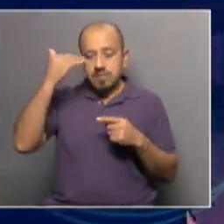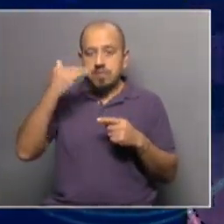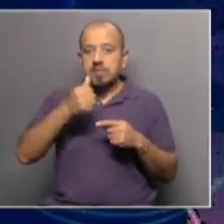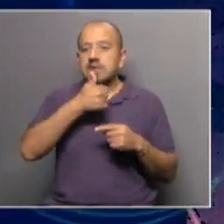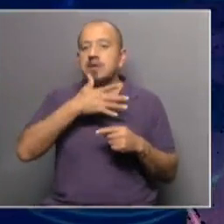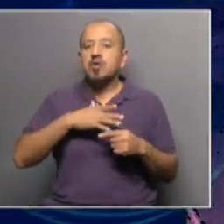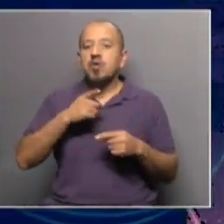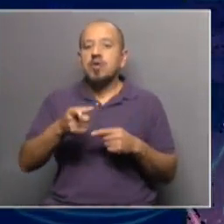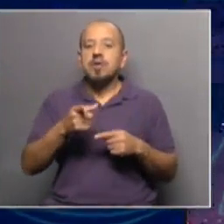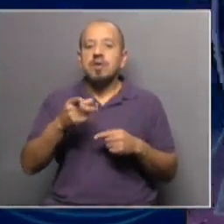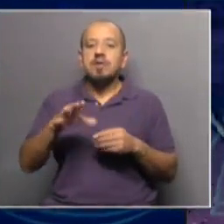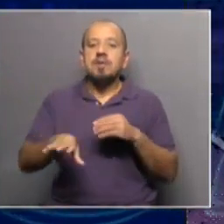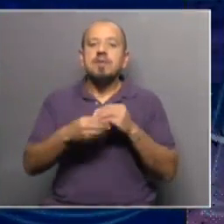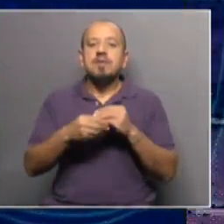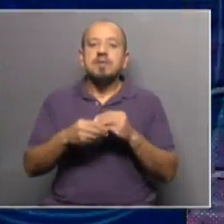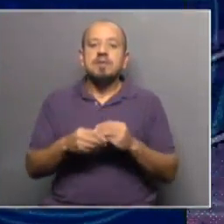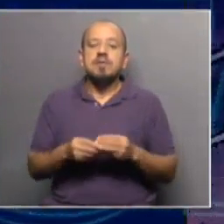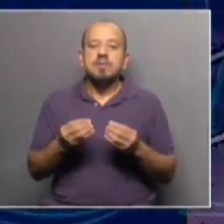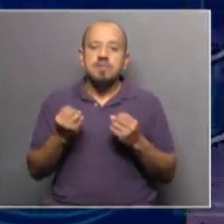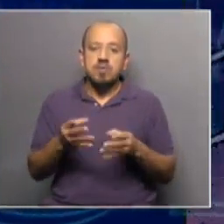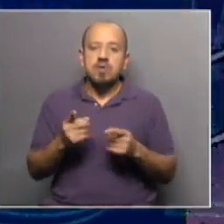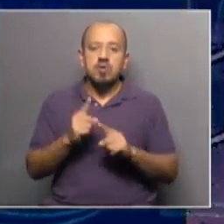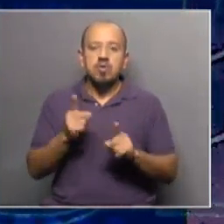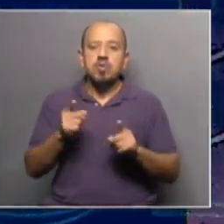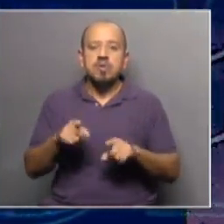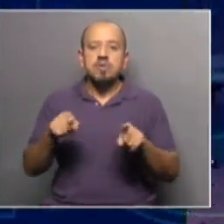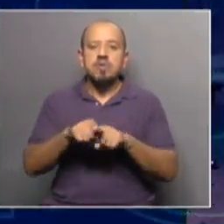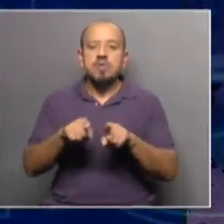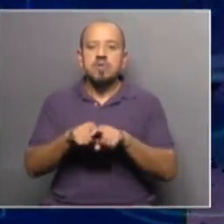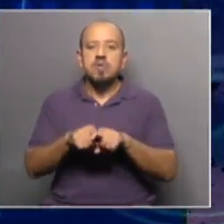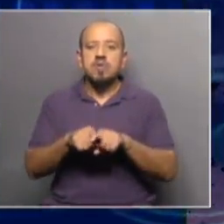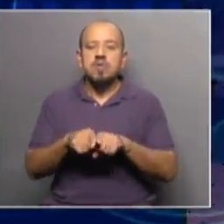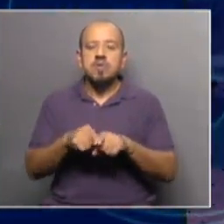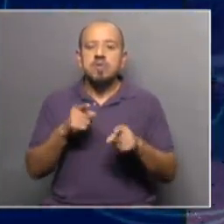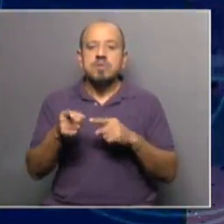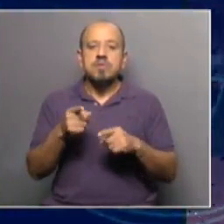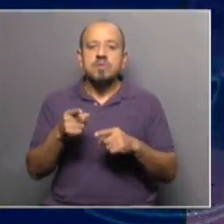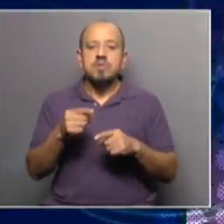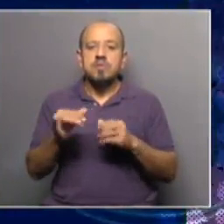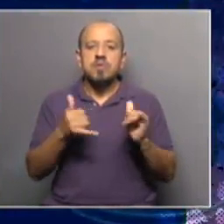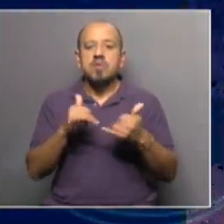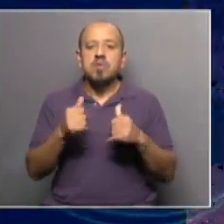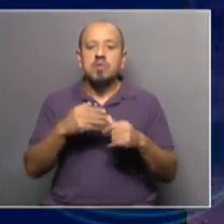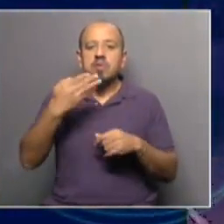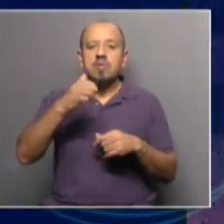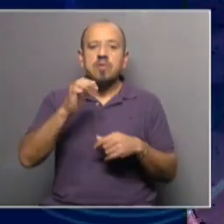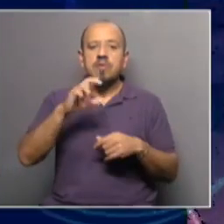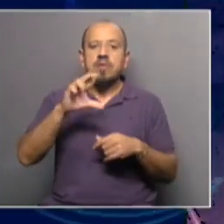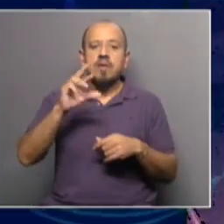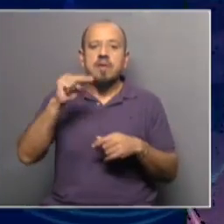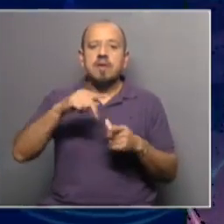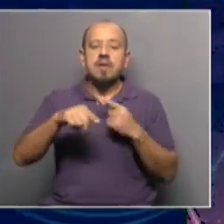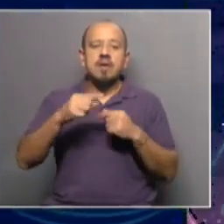poner el contexto histórico, ¿no? Sí. Porque no es lo mismo el contexto de lo que puede ser, no sé, los Juegos de Berlín del 36 o sí,